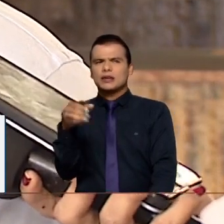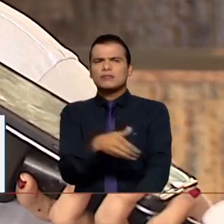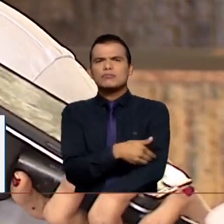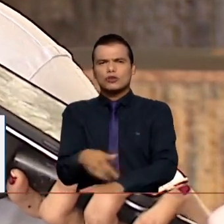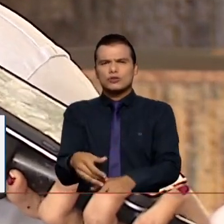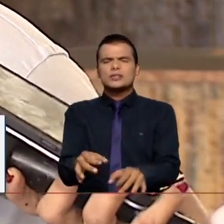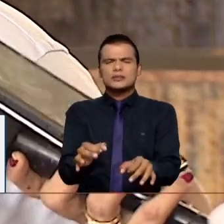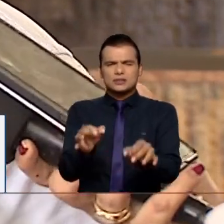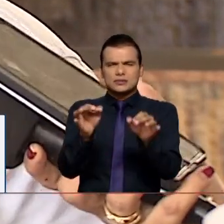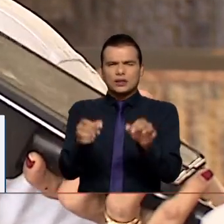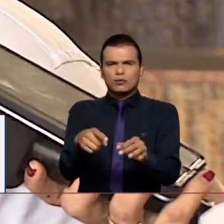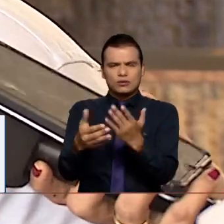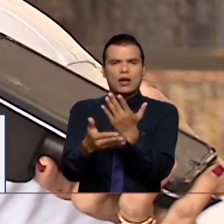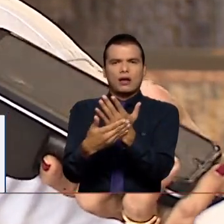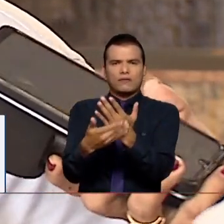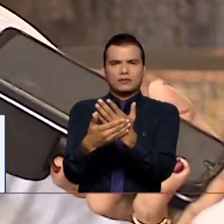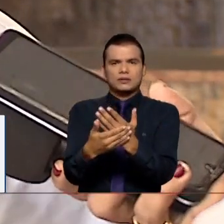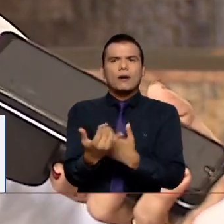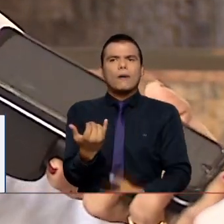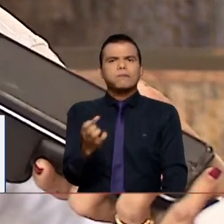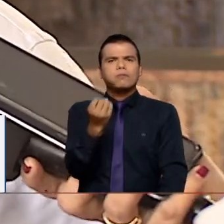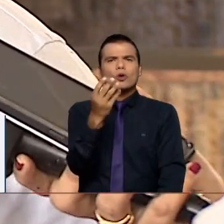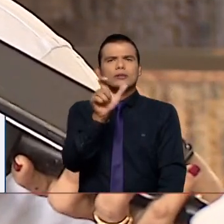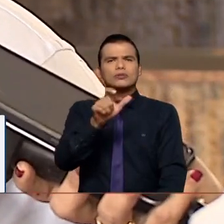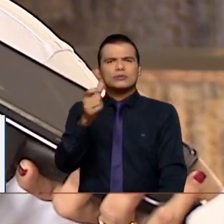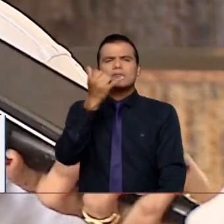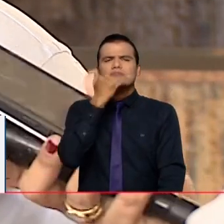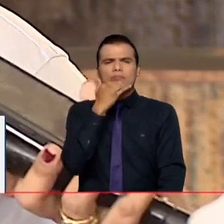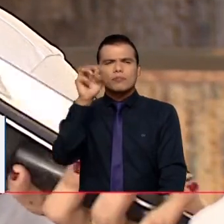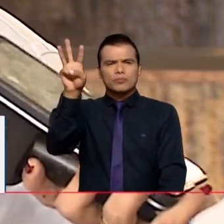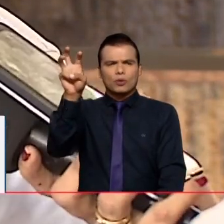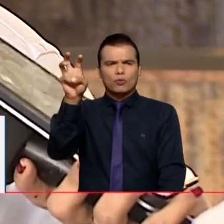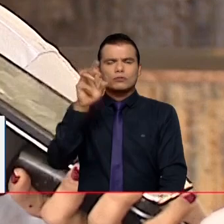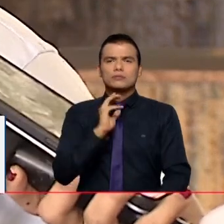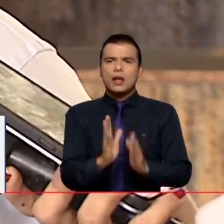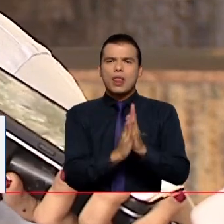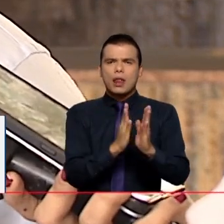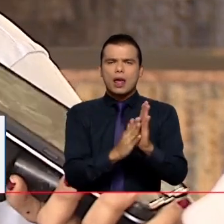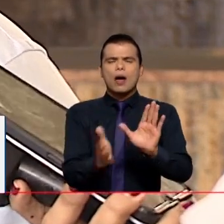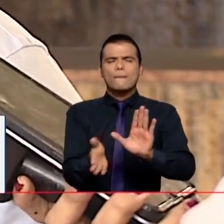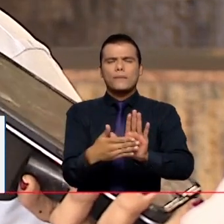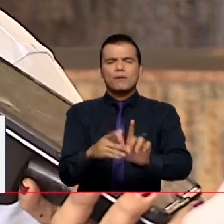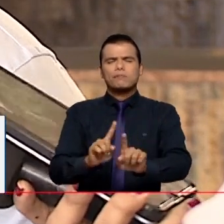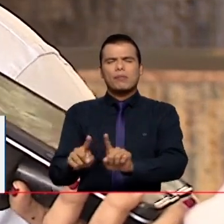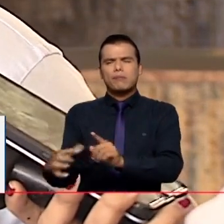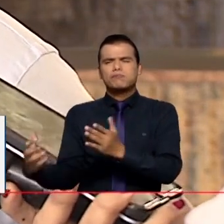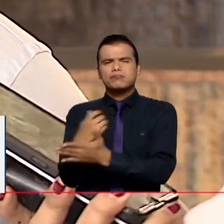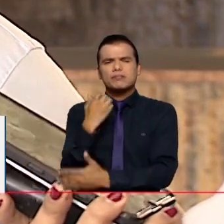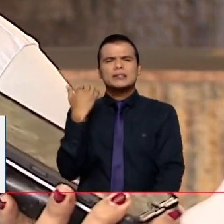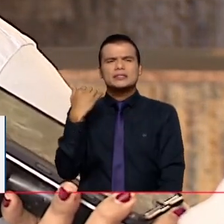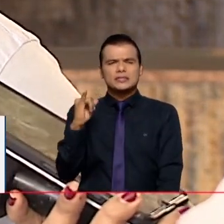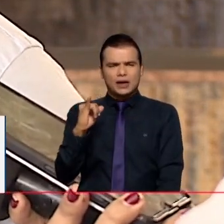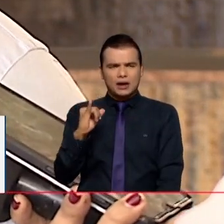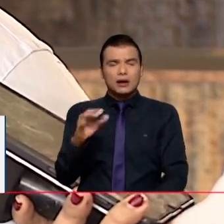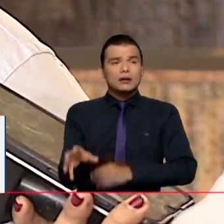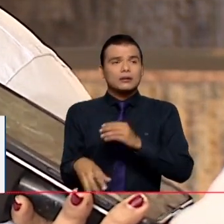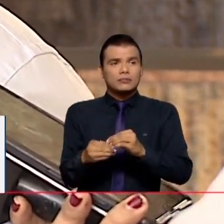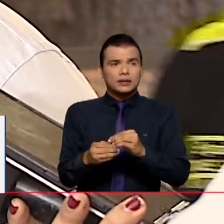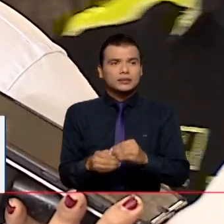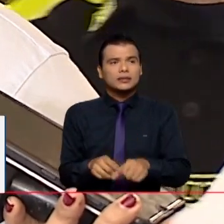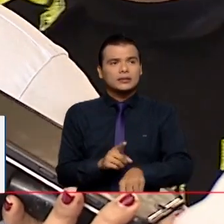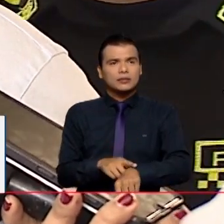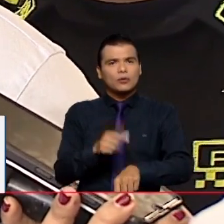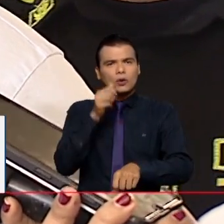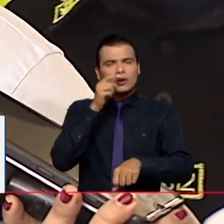Ya tenemos 8 personas involucradas en esta situación, ya hay una información, ya hay material de inteligencia recaudado, más de 130